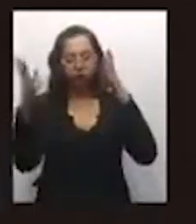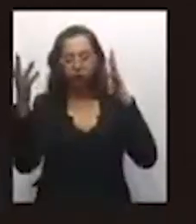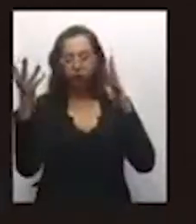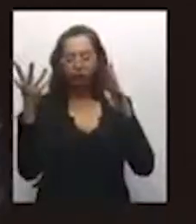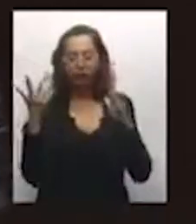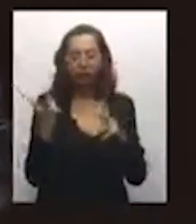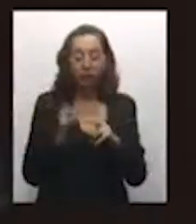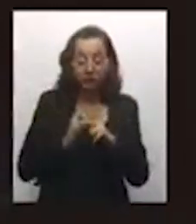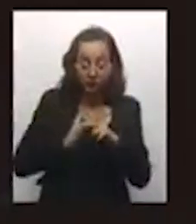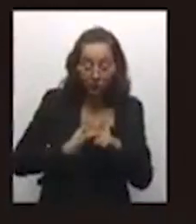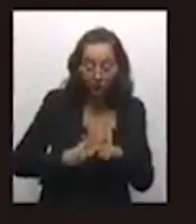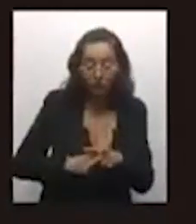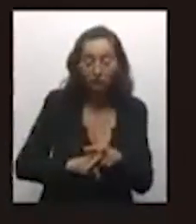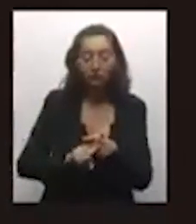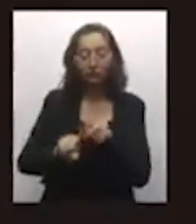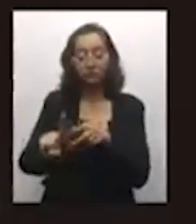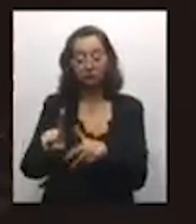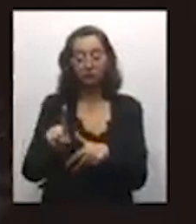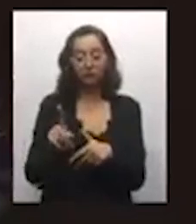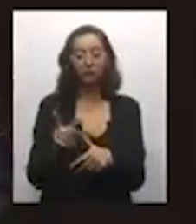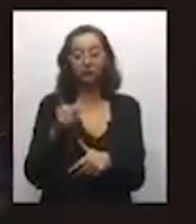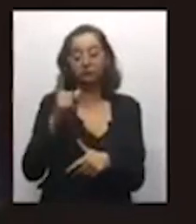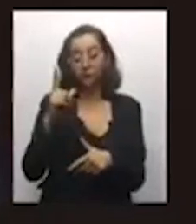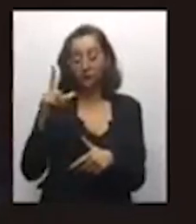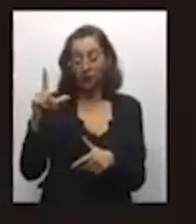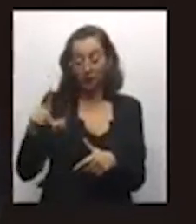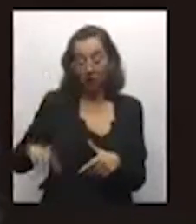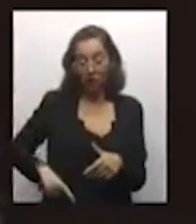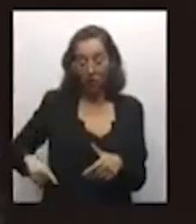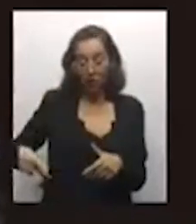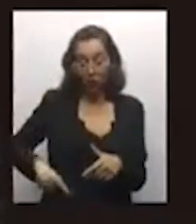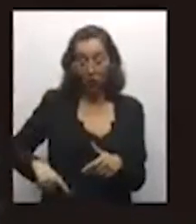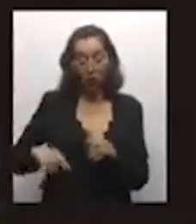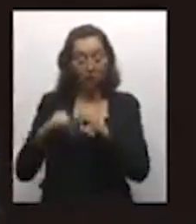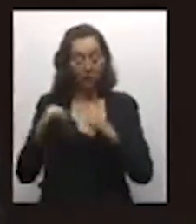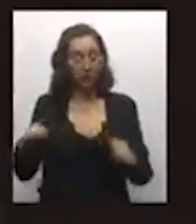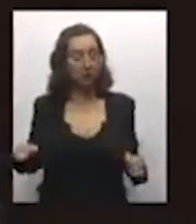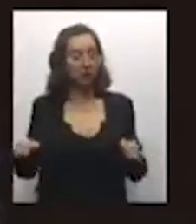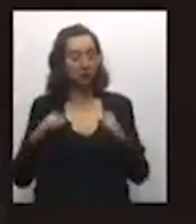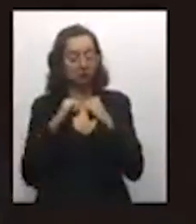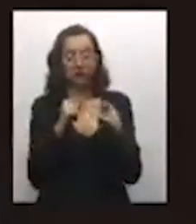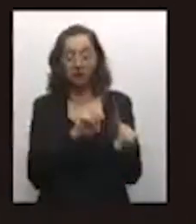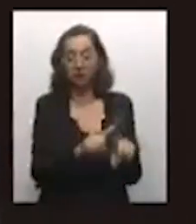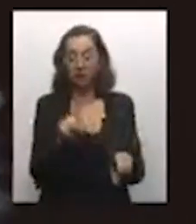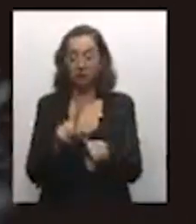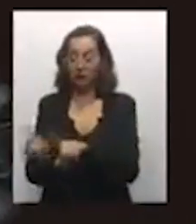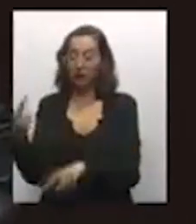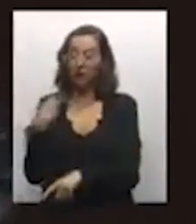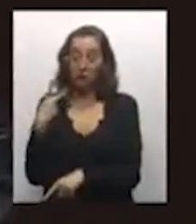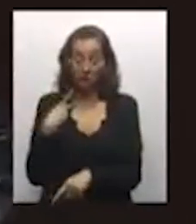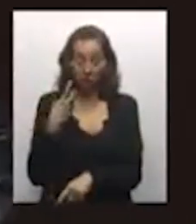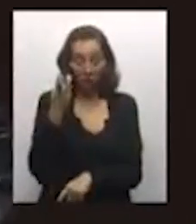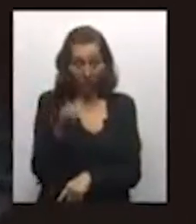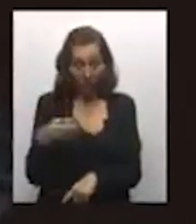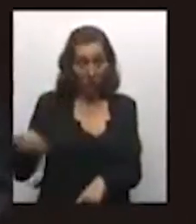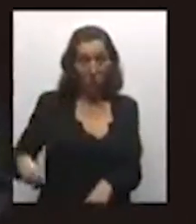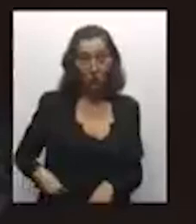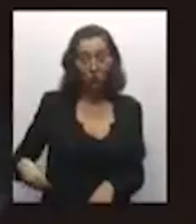exclusivamente en las deficiencias de los aparatos y las políticas de seguridad